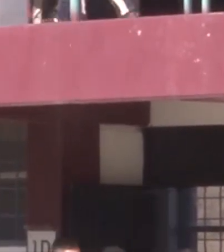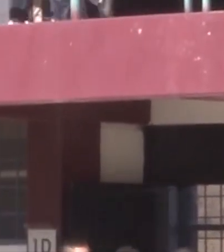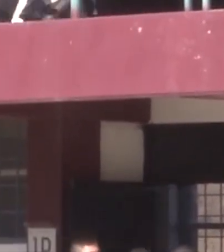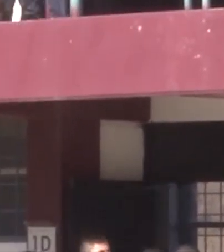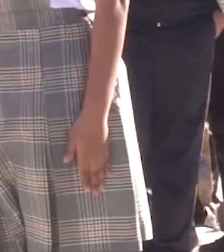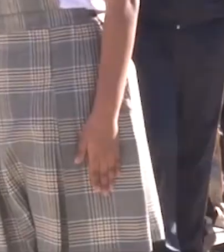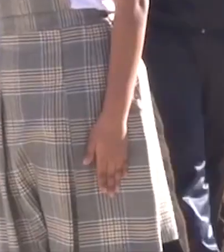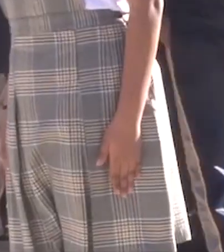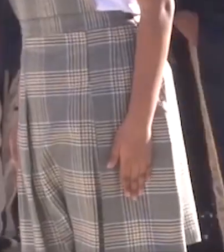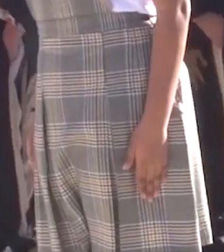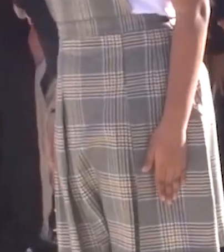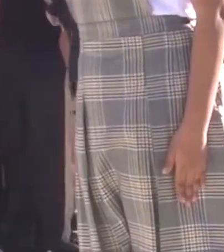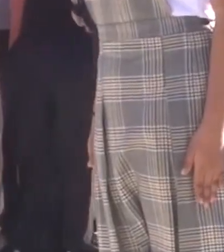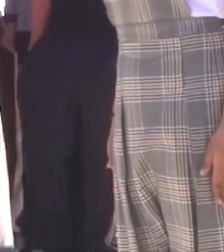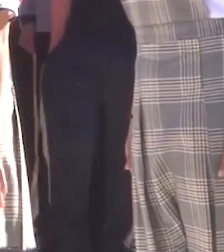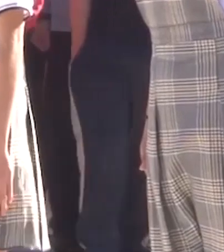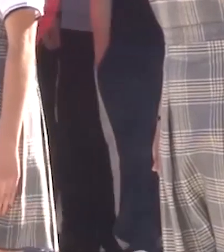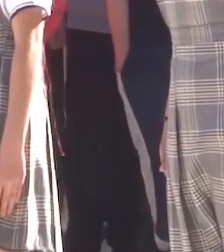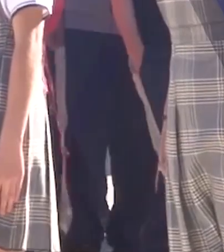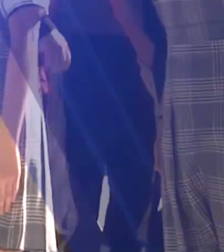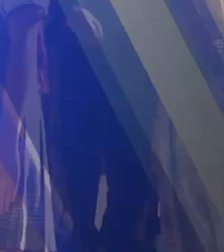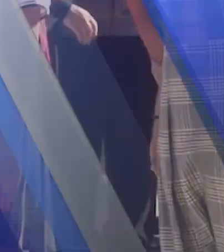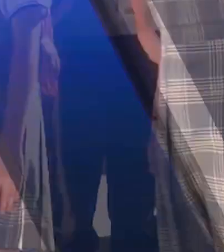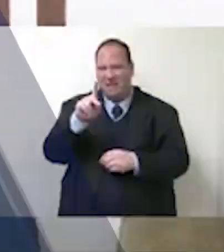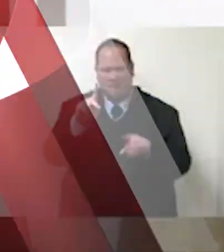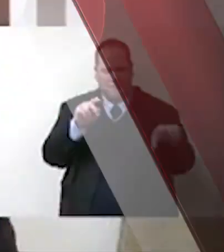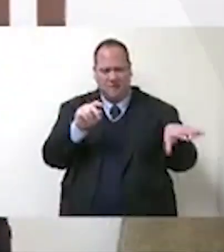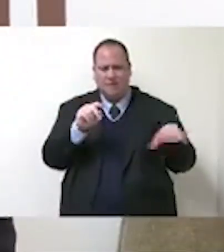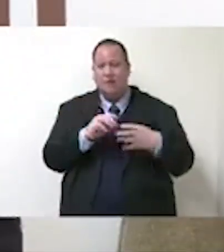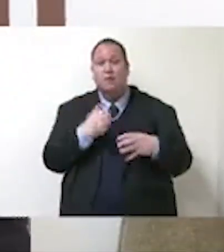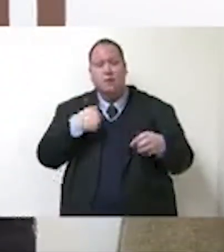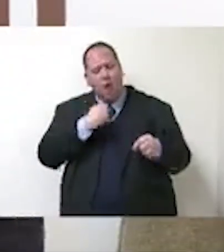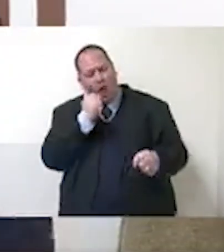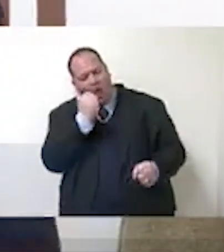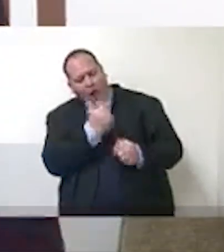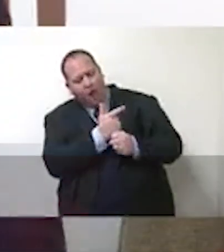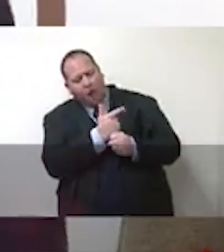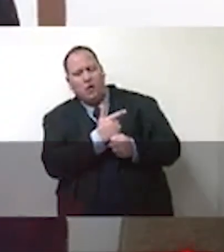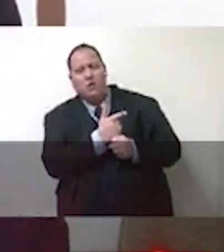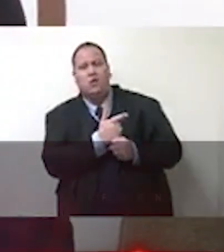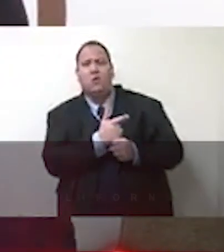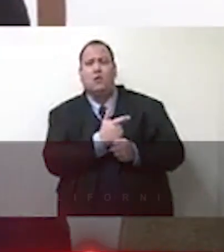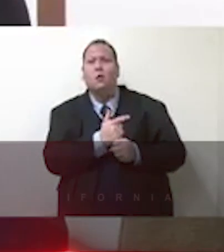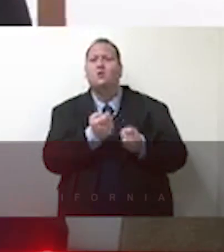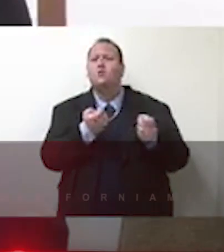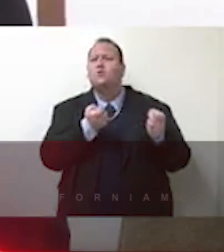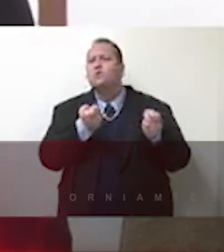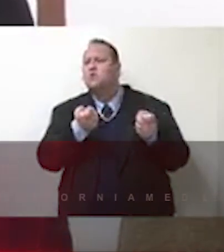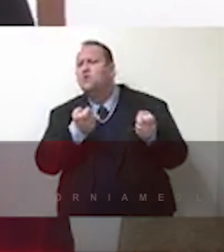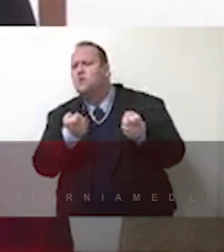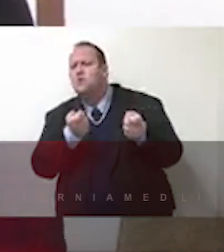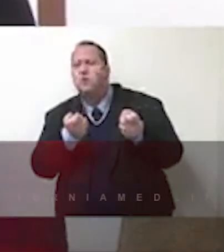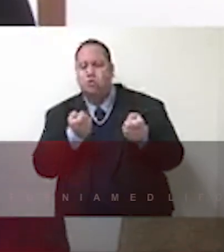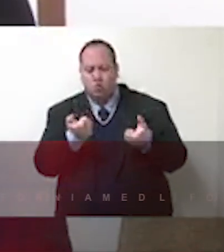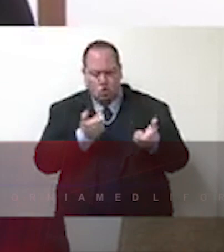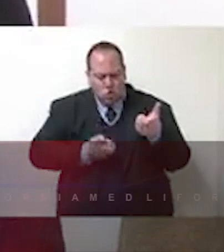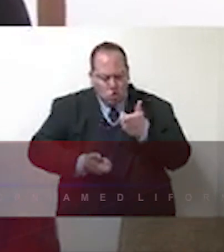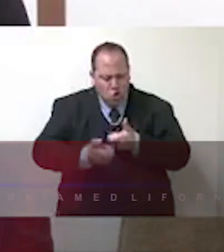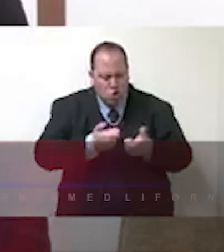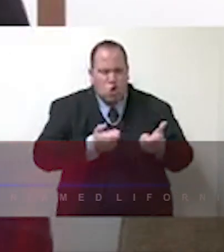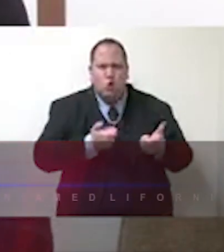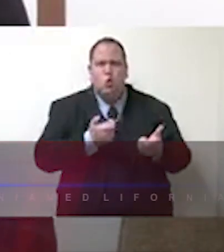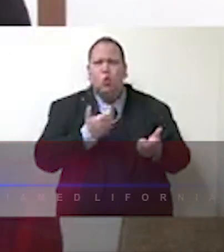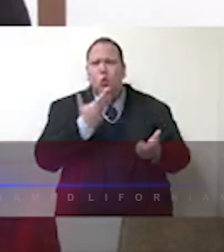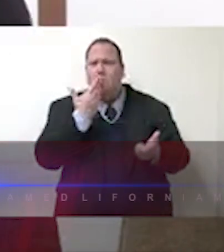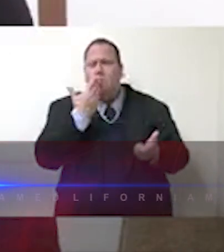ese tiempo no había clases por la pandemia del COVID-19. Detectamos un manejo de recursos, un desvío de